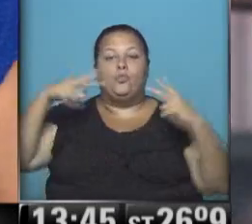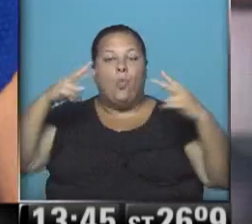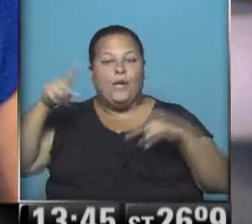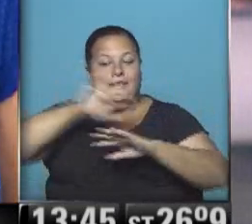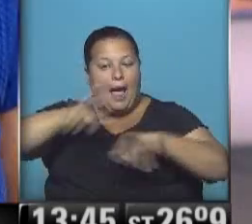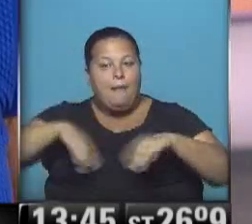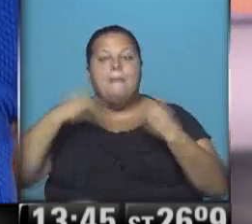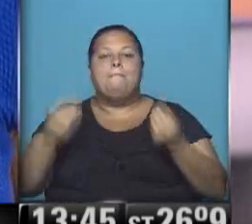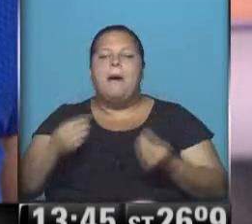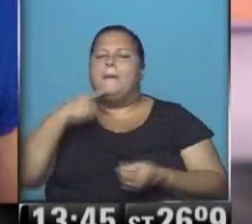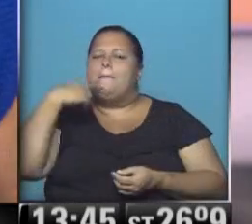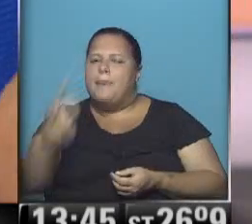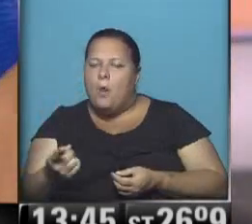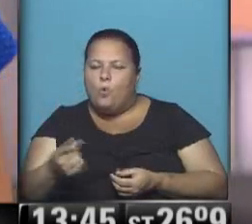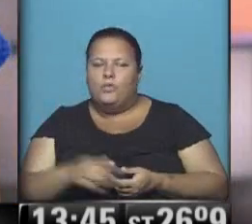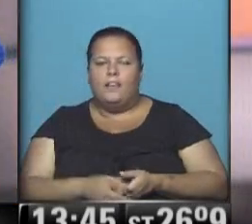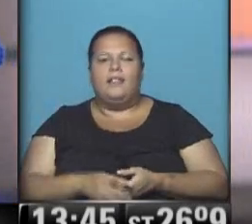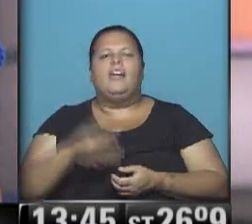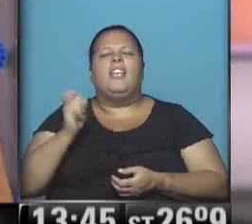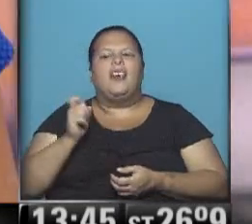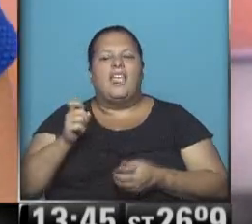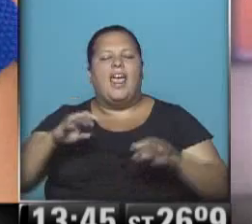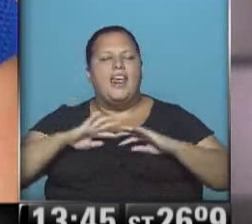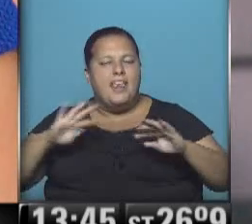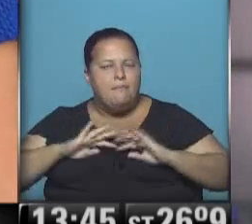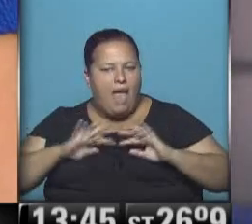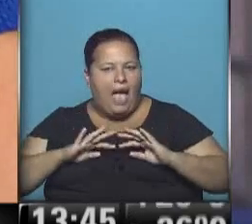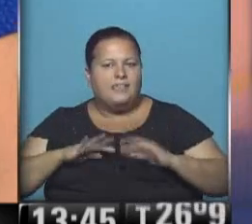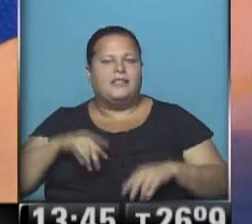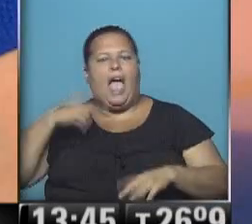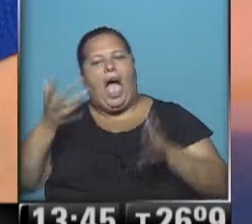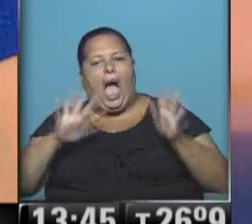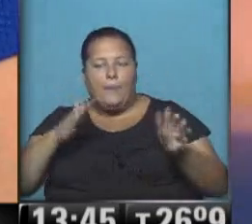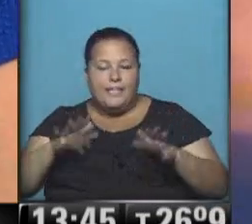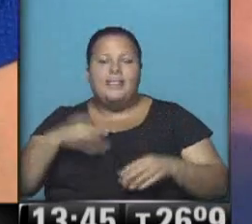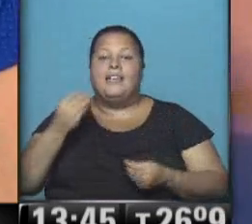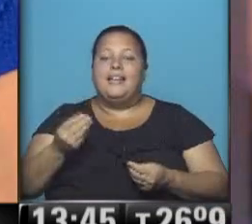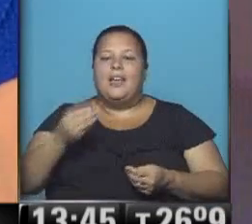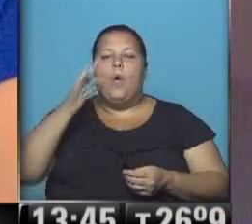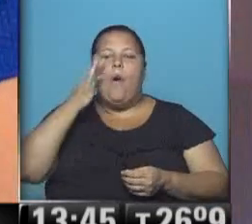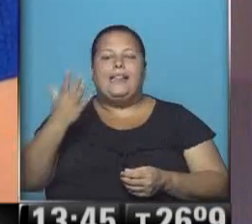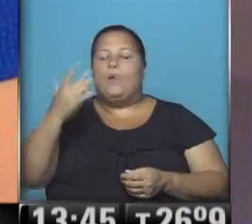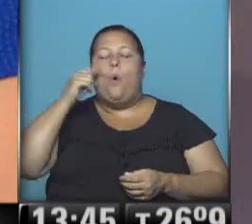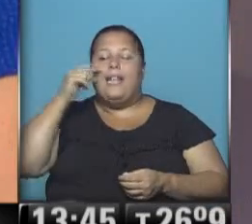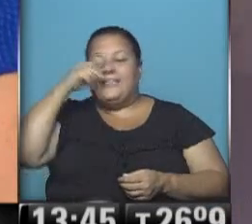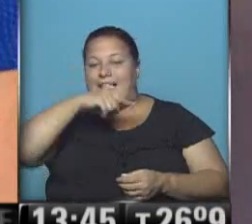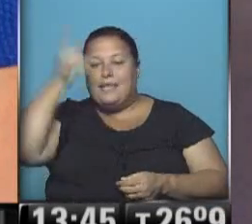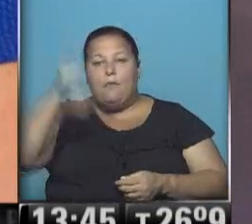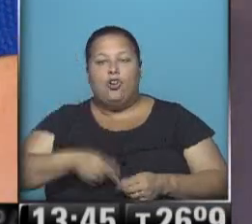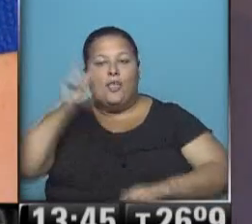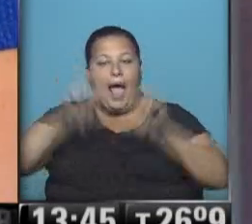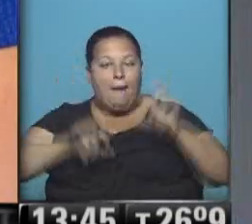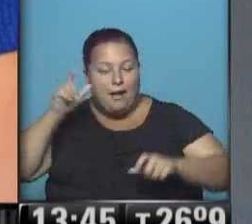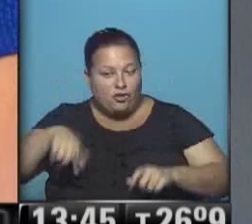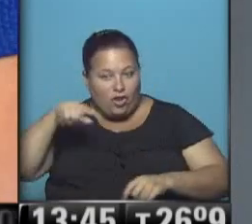en la playa para ir y preguntar quiénes hacen actividad física de manera regular. Lo hace el 47% de quienes están